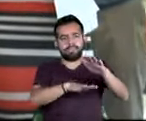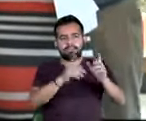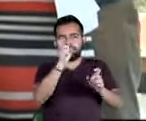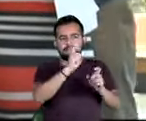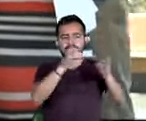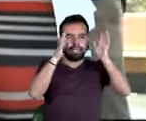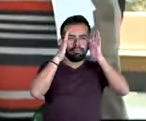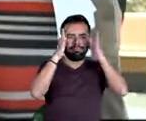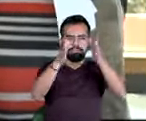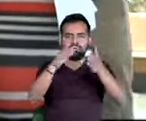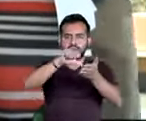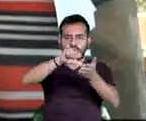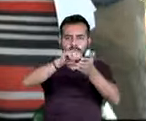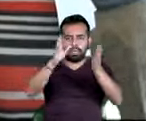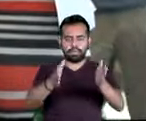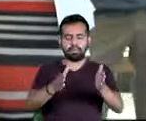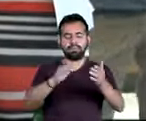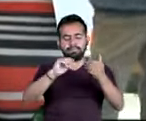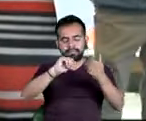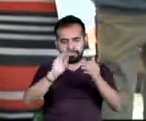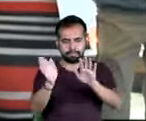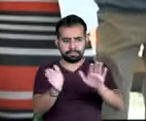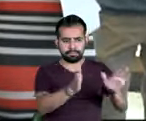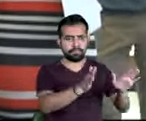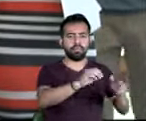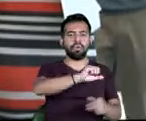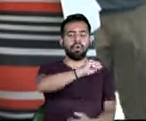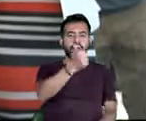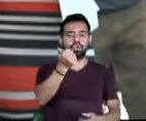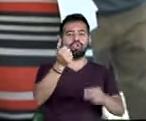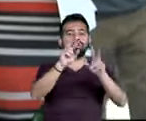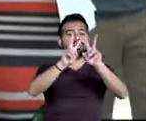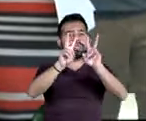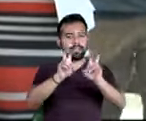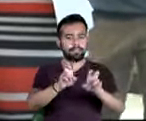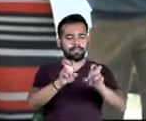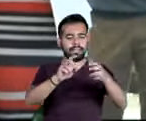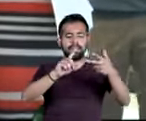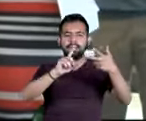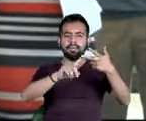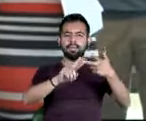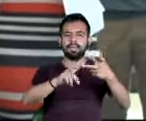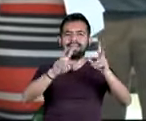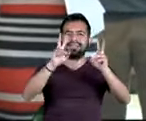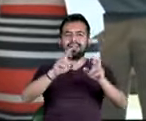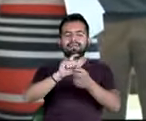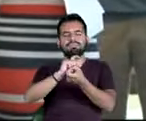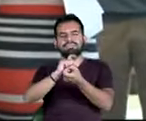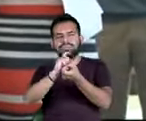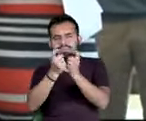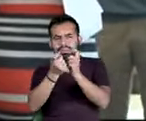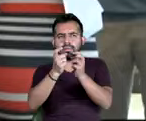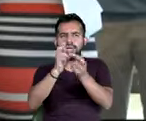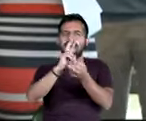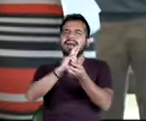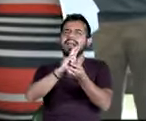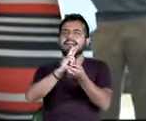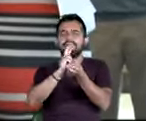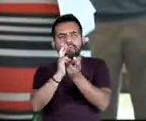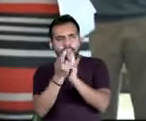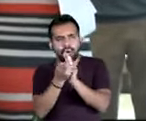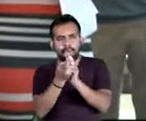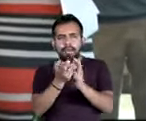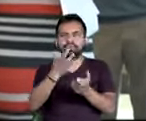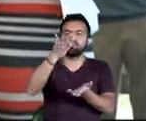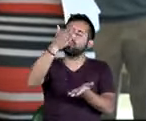también de la ciudad. Otro tema es si es que tiene previsto también como parte de esta reestructuración, como parte de esta